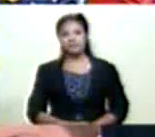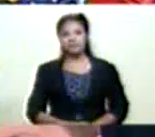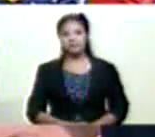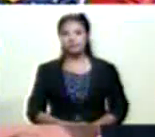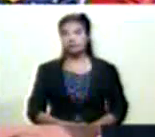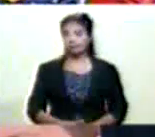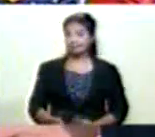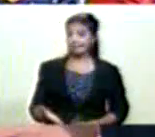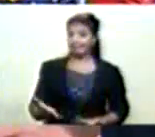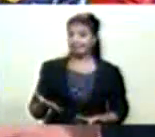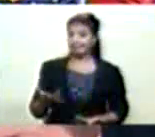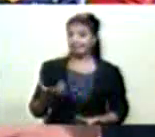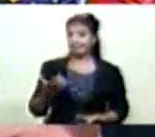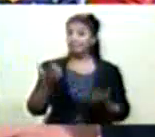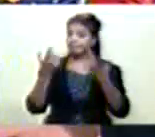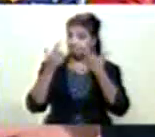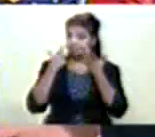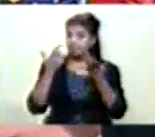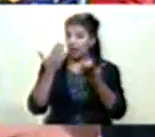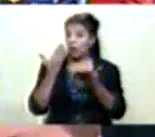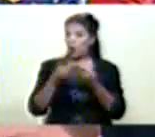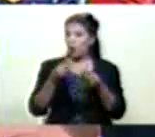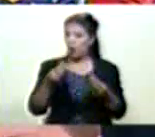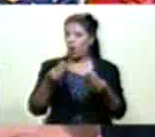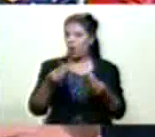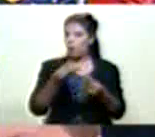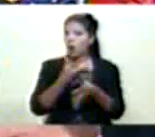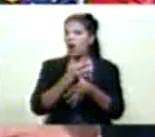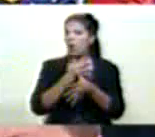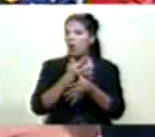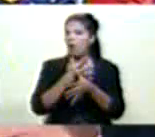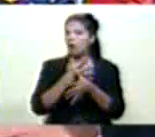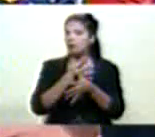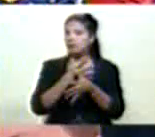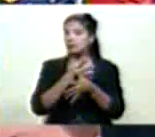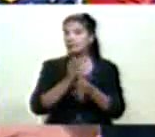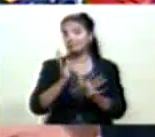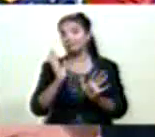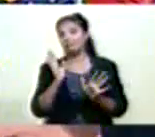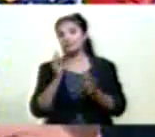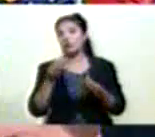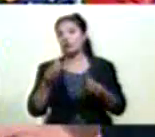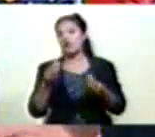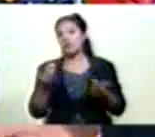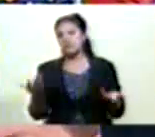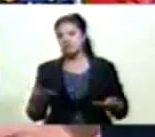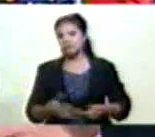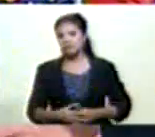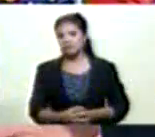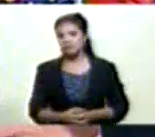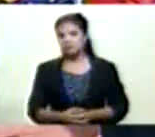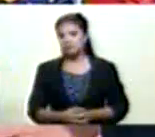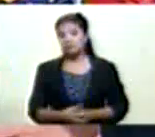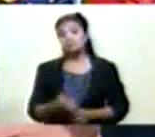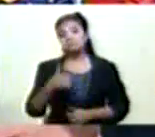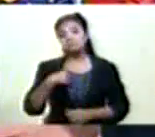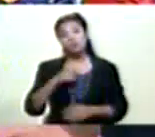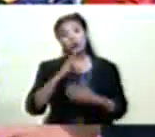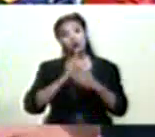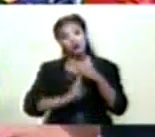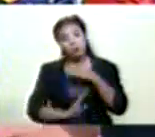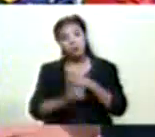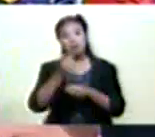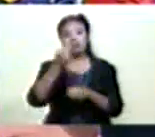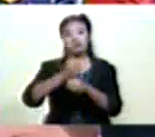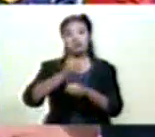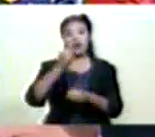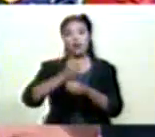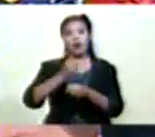Pero para que ustedes vean cómo es el juego es jugando, ¿verdad? Este humilde obrero que está aquí,